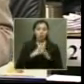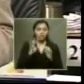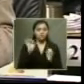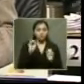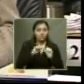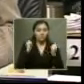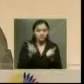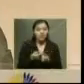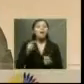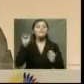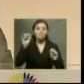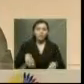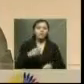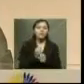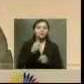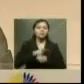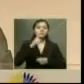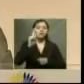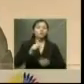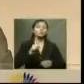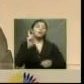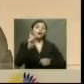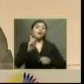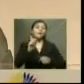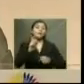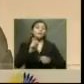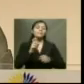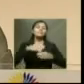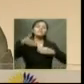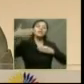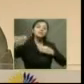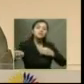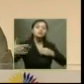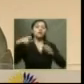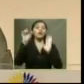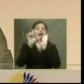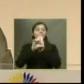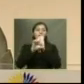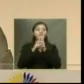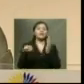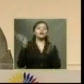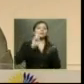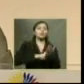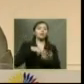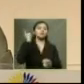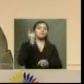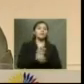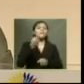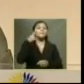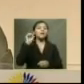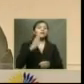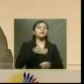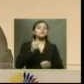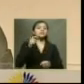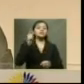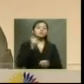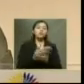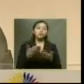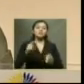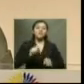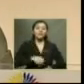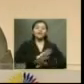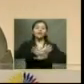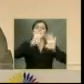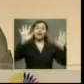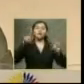un tiempo establecido, en una transitoria, la ley de la revocatoria del mandato, para que estas cosas queden absolutamente claras y no